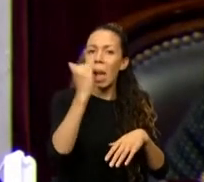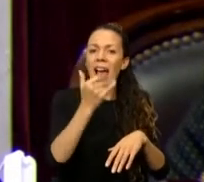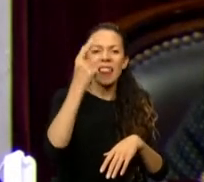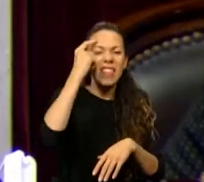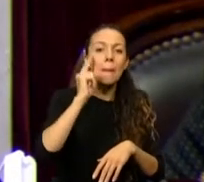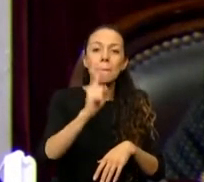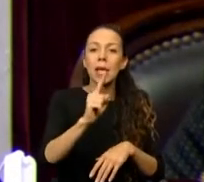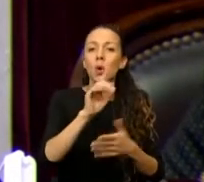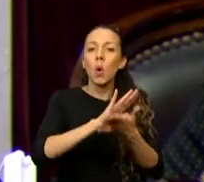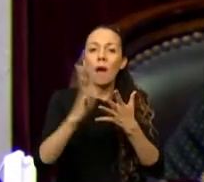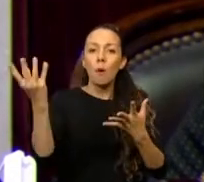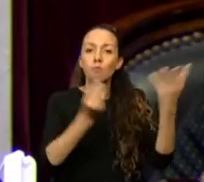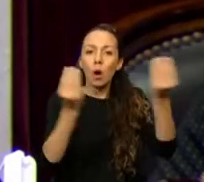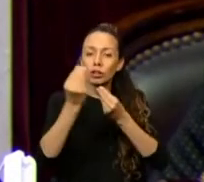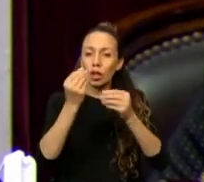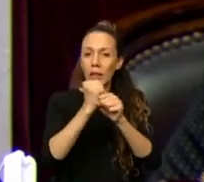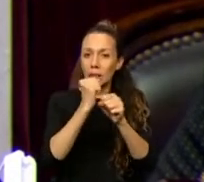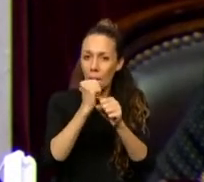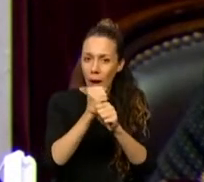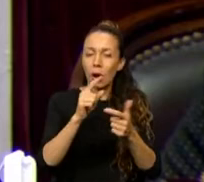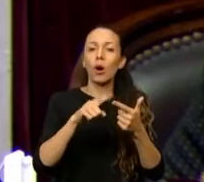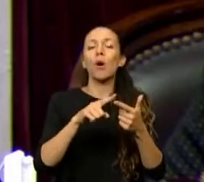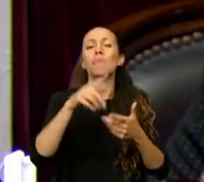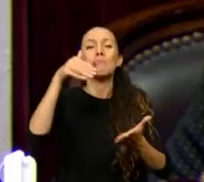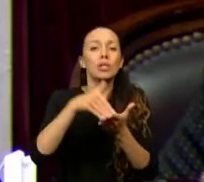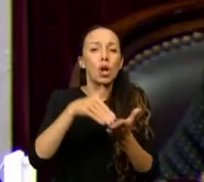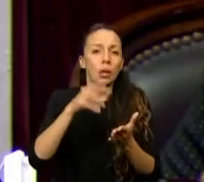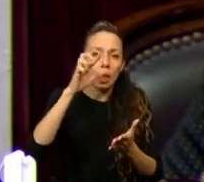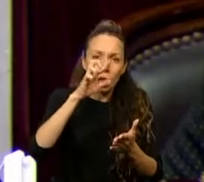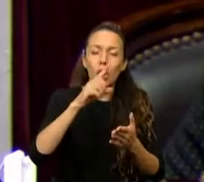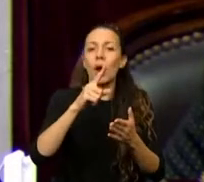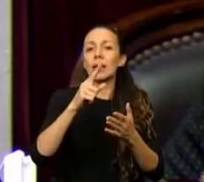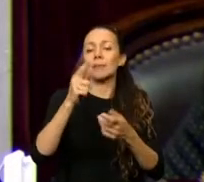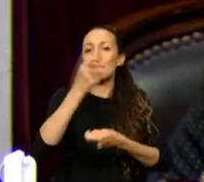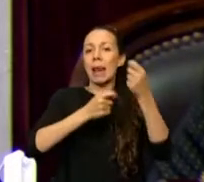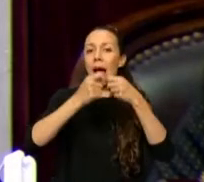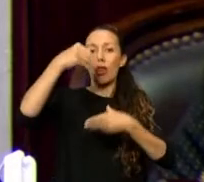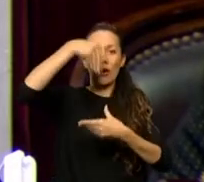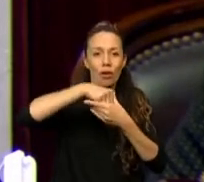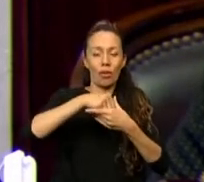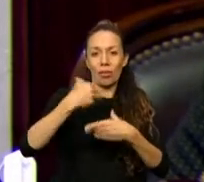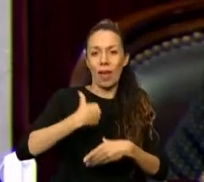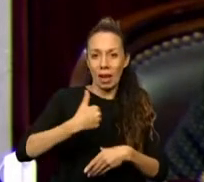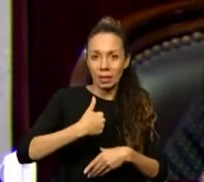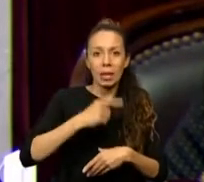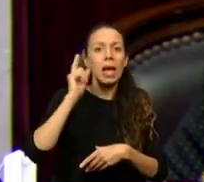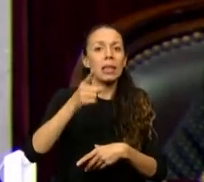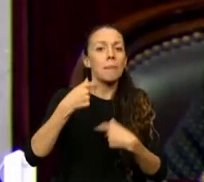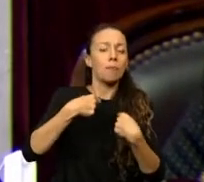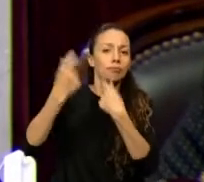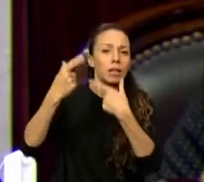500 millones de dólares en ventas en el mercado interno y más de 50 millones en exportaciones